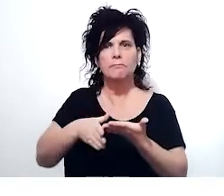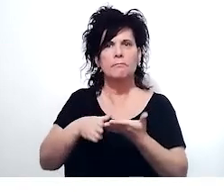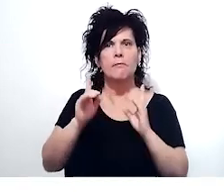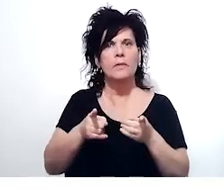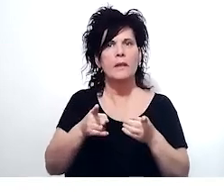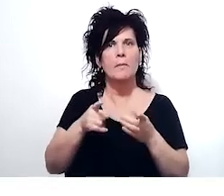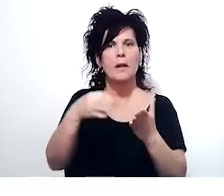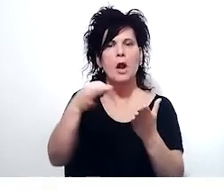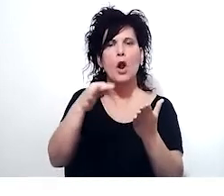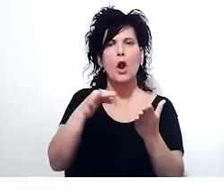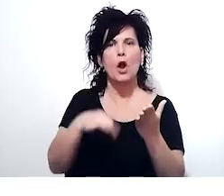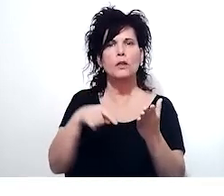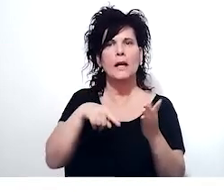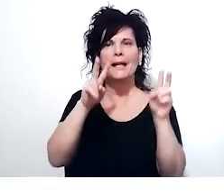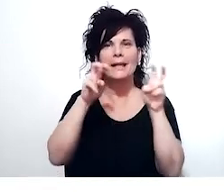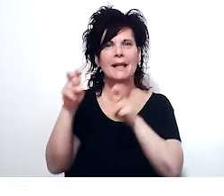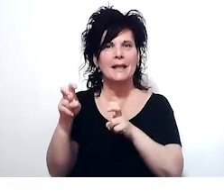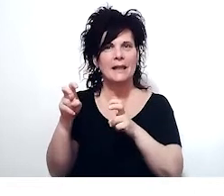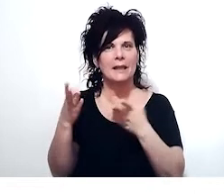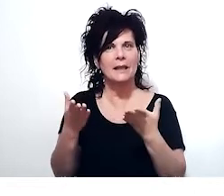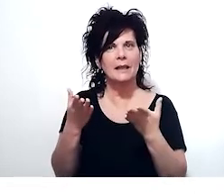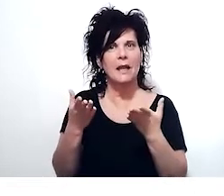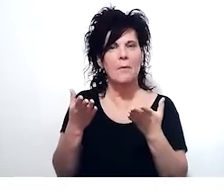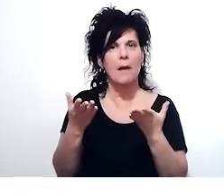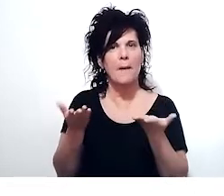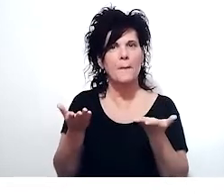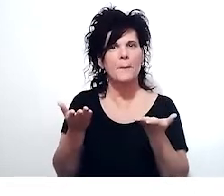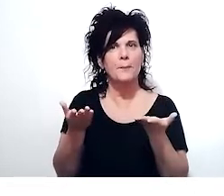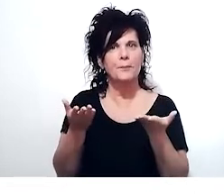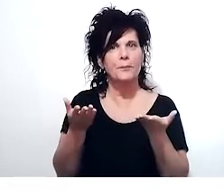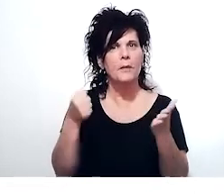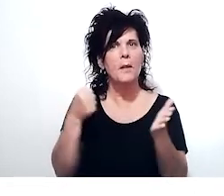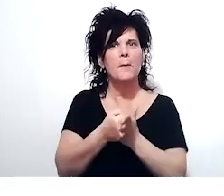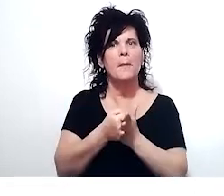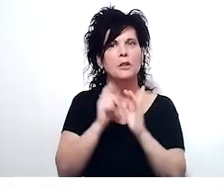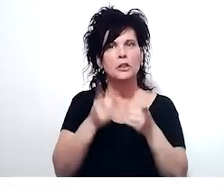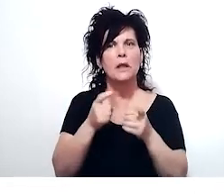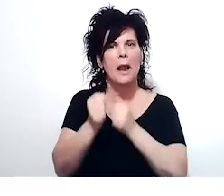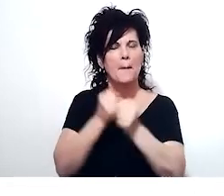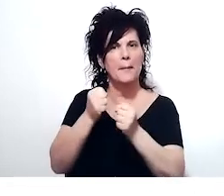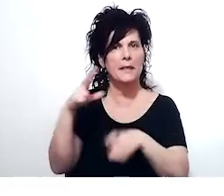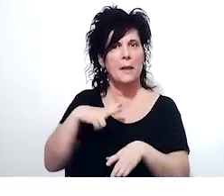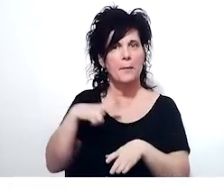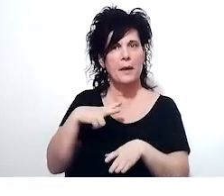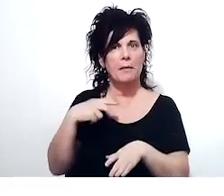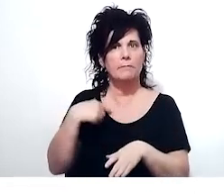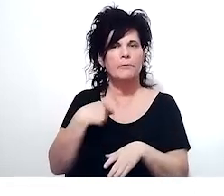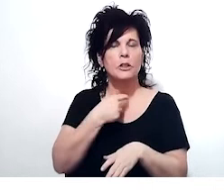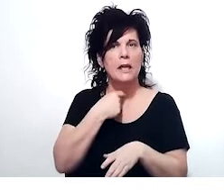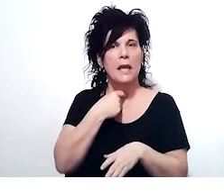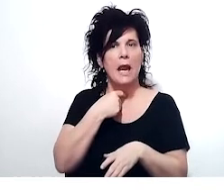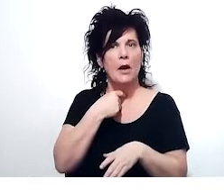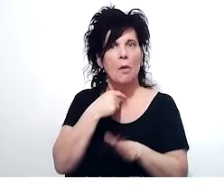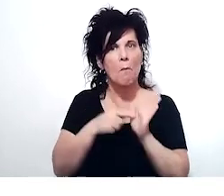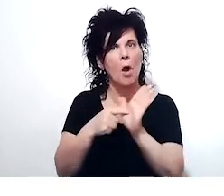datos, y con un monitoreo, o sea que este tema de la accountability ha hecho impacto también en las empresas privadas. Lo que quisiera